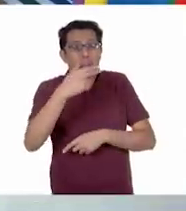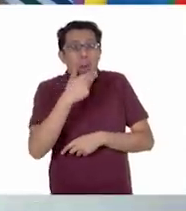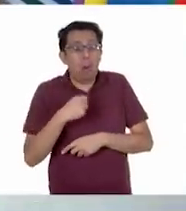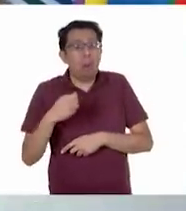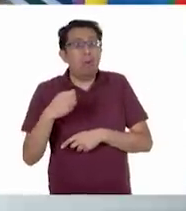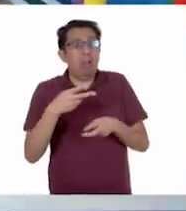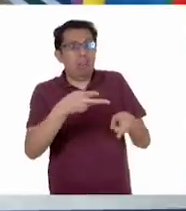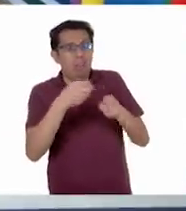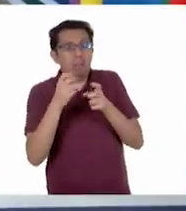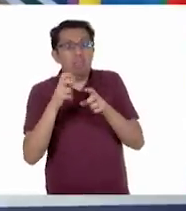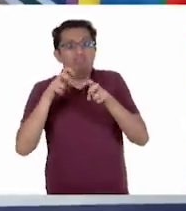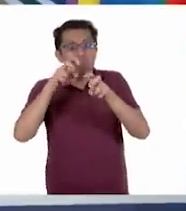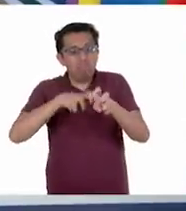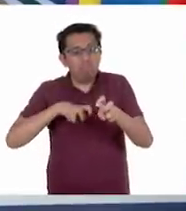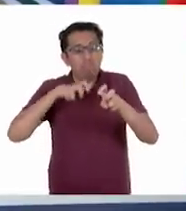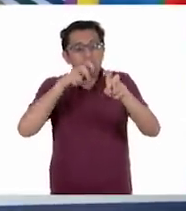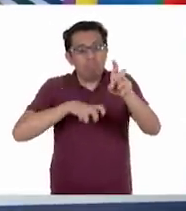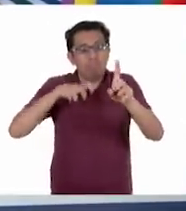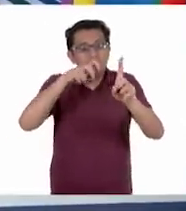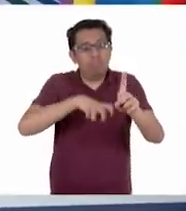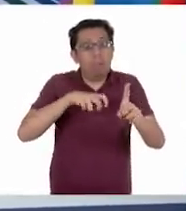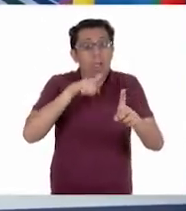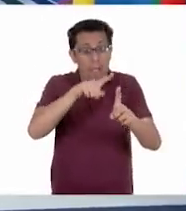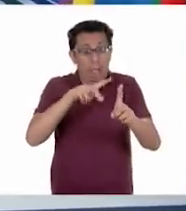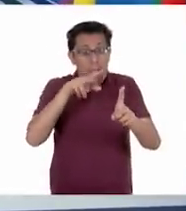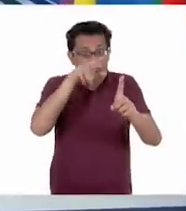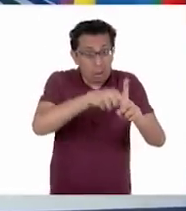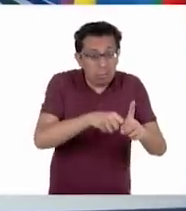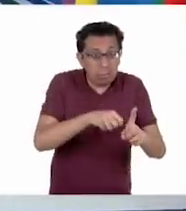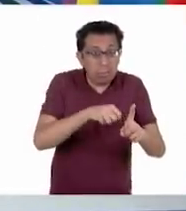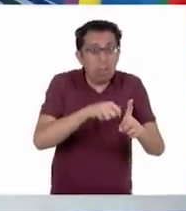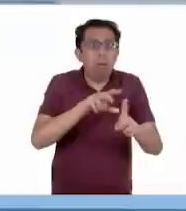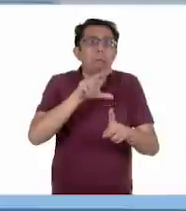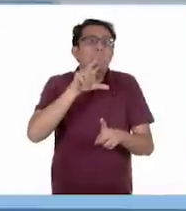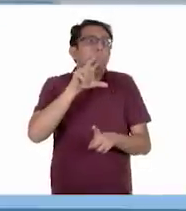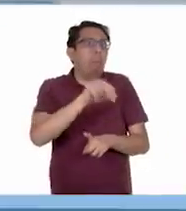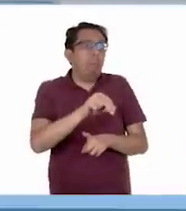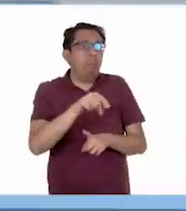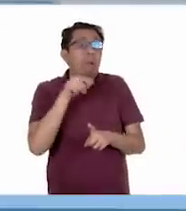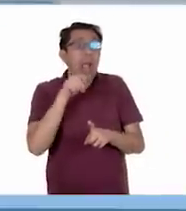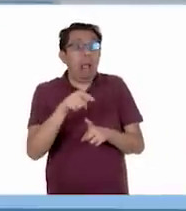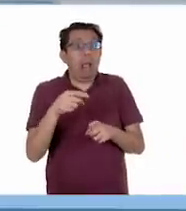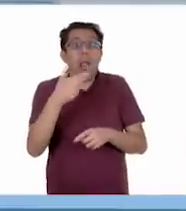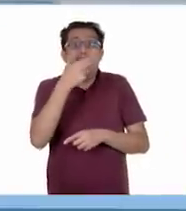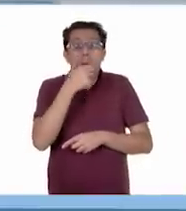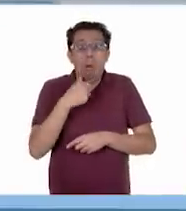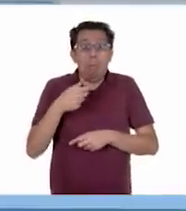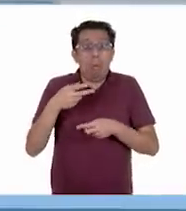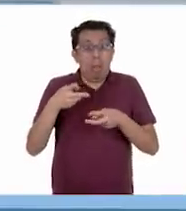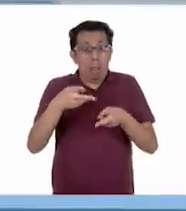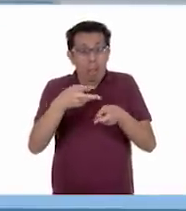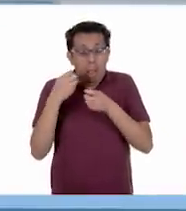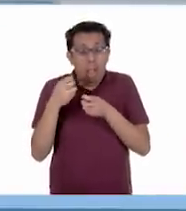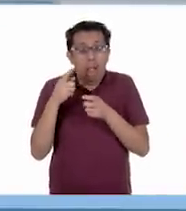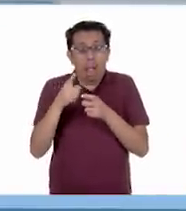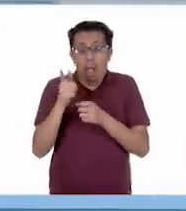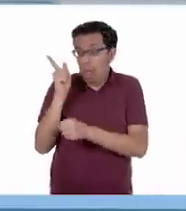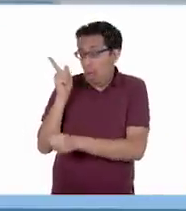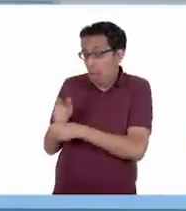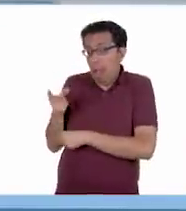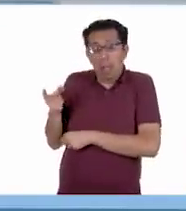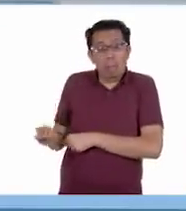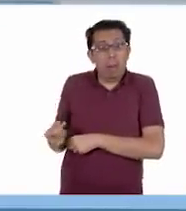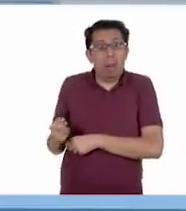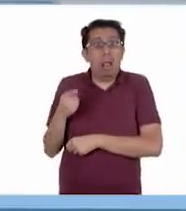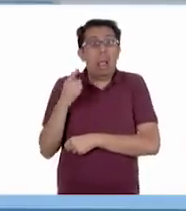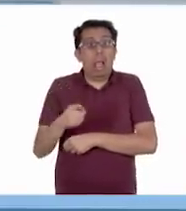¿Y luego qué pasó, Raulito? ¿Lo alcanzó? No. Cuando el ladrón se dio cuenta de que Bolillo lo estaba persiguiendo,